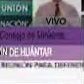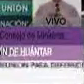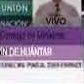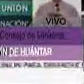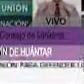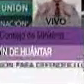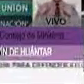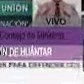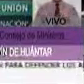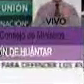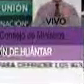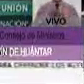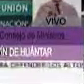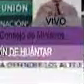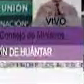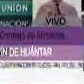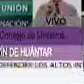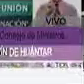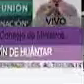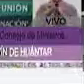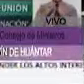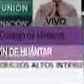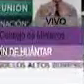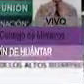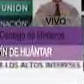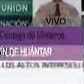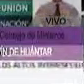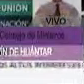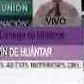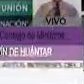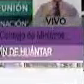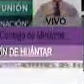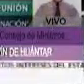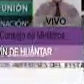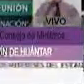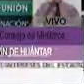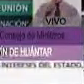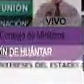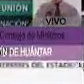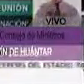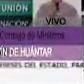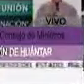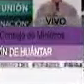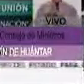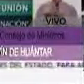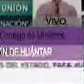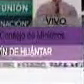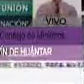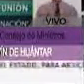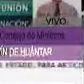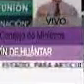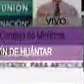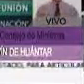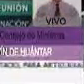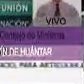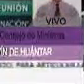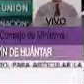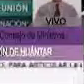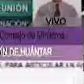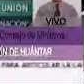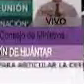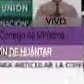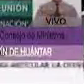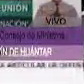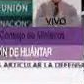afectar y que de alguna manera se traicione al Perú con este tipo de circunstancias.